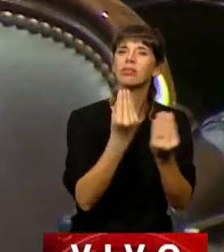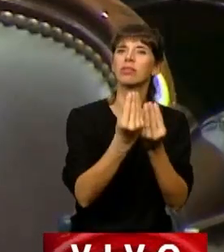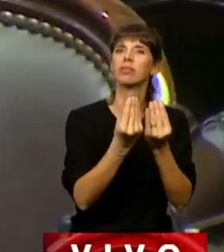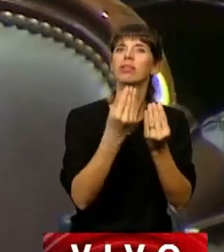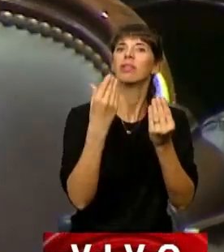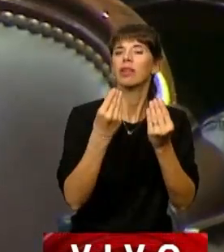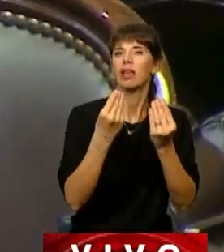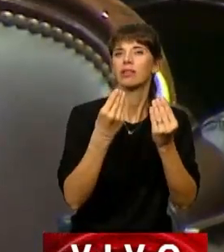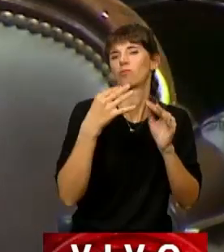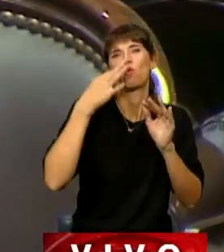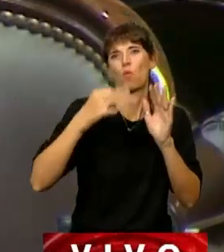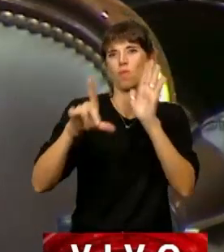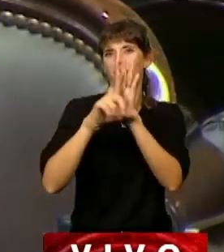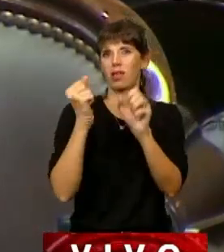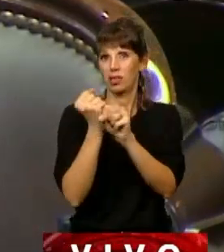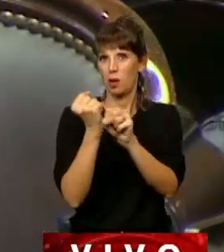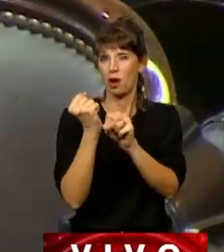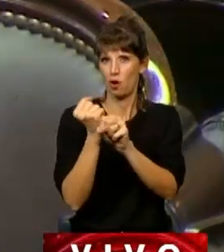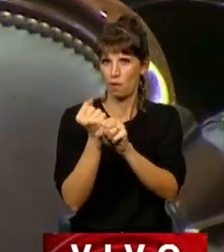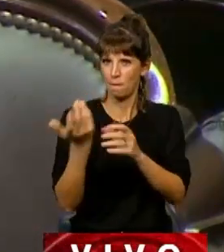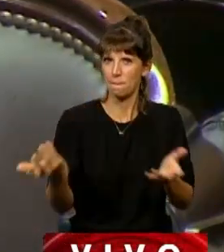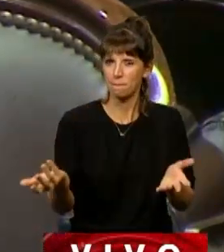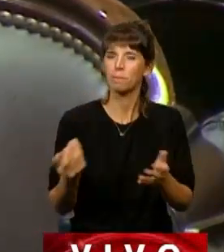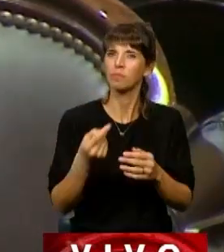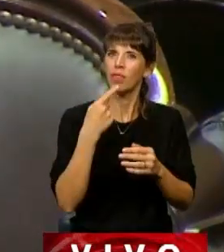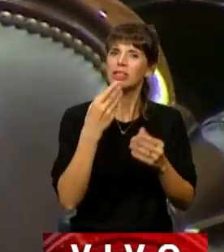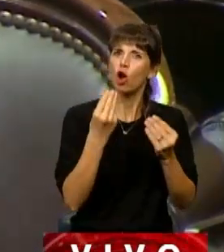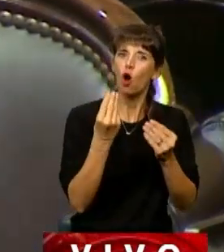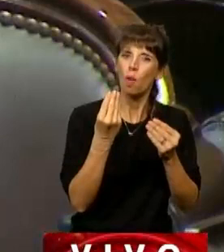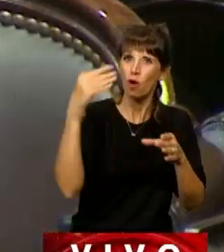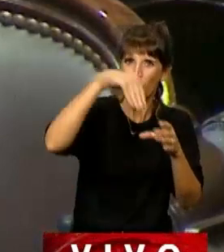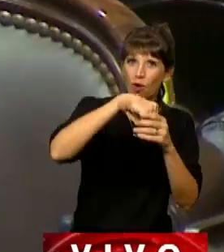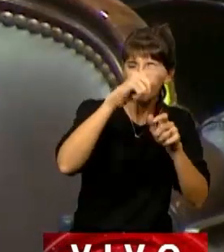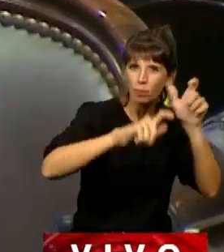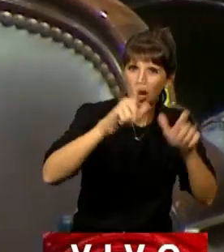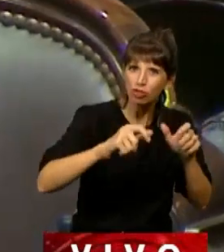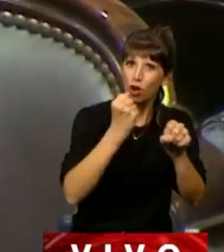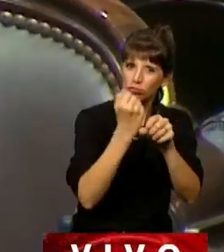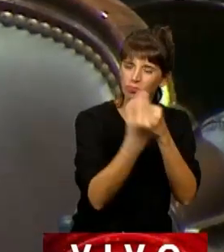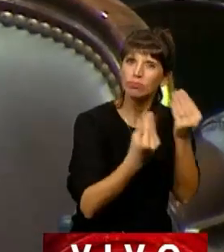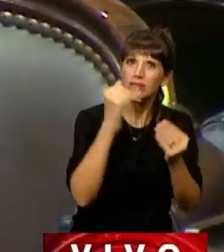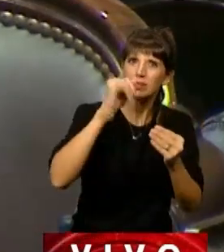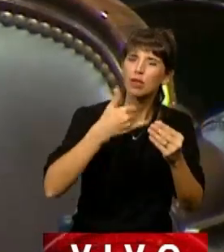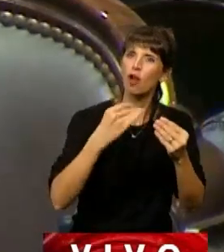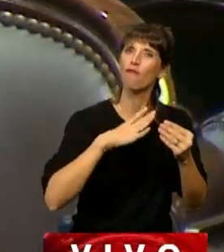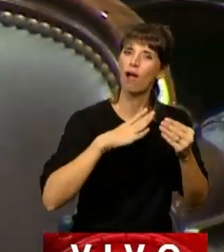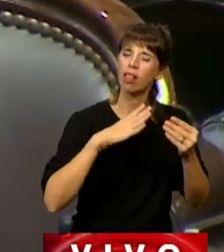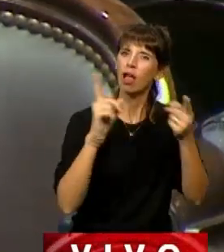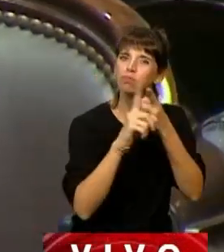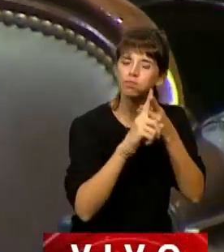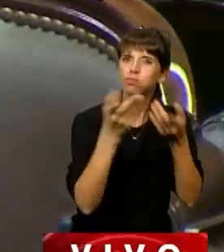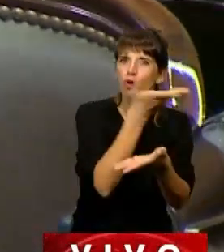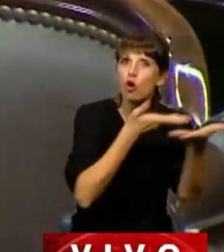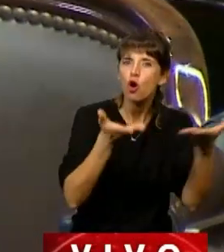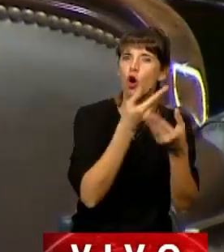del trabajo. Dice cómo se conforma, pero no dice cómo van a interactuar las partes. Habla